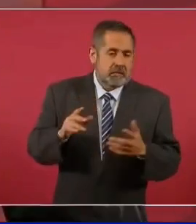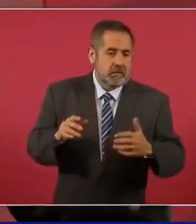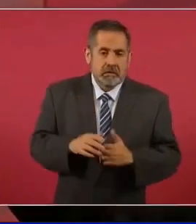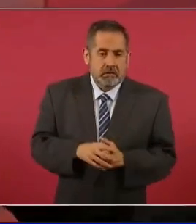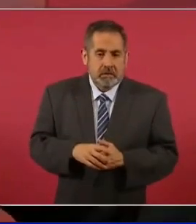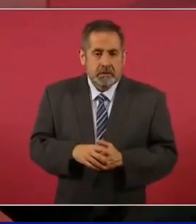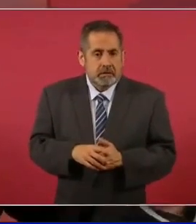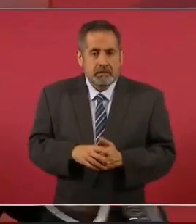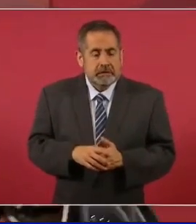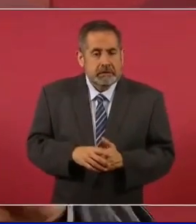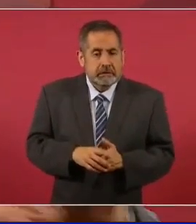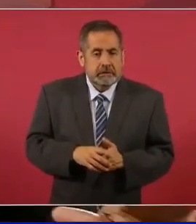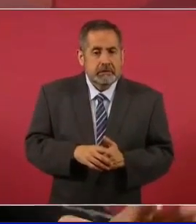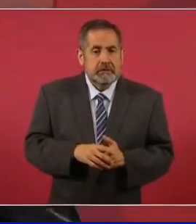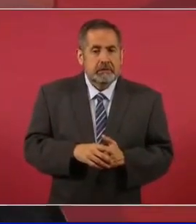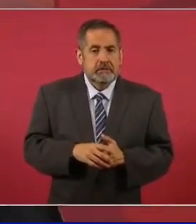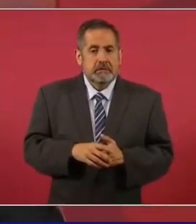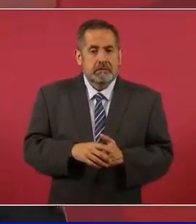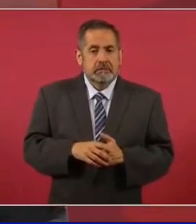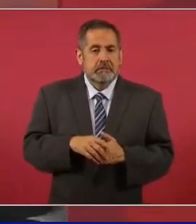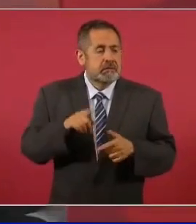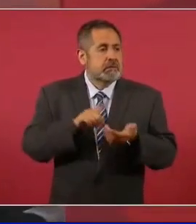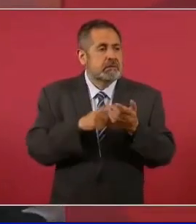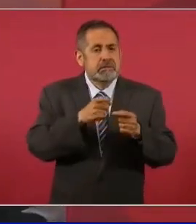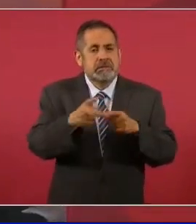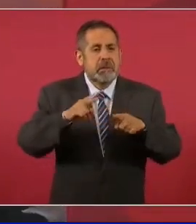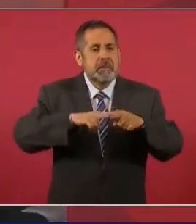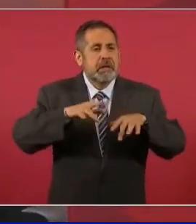parques tomados